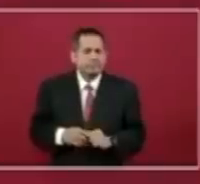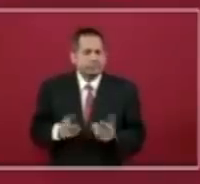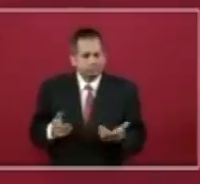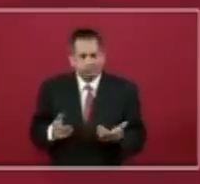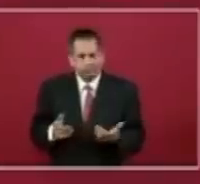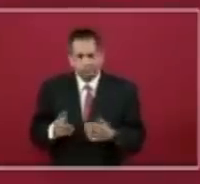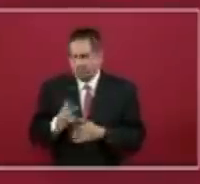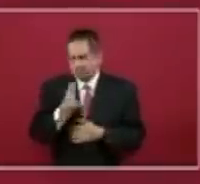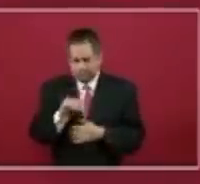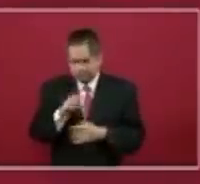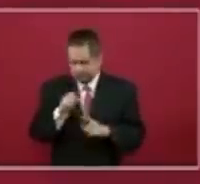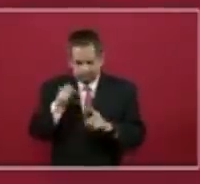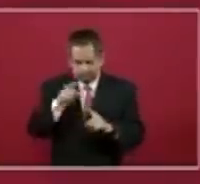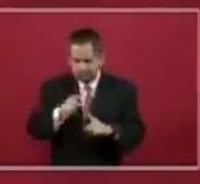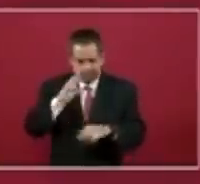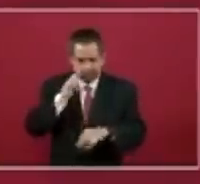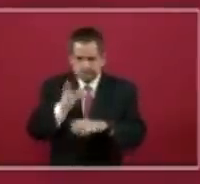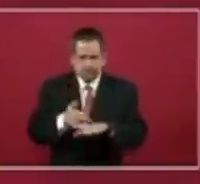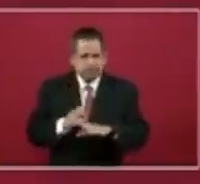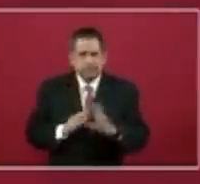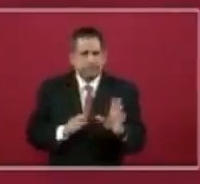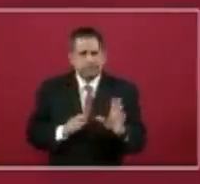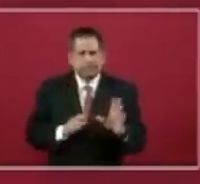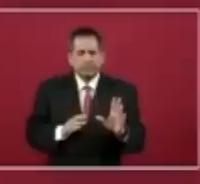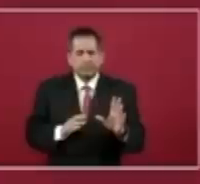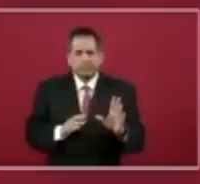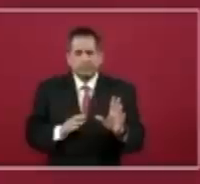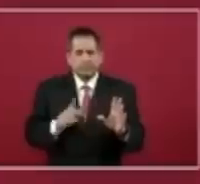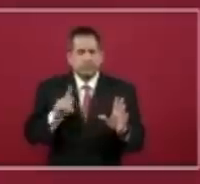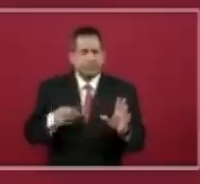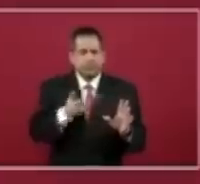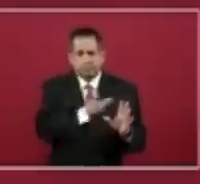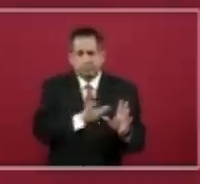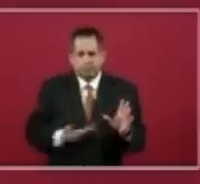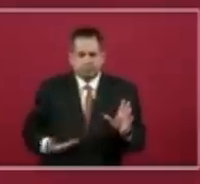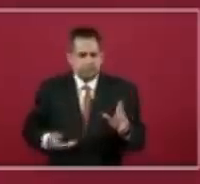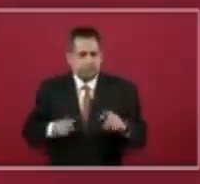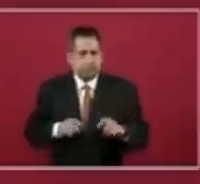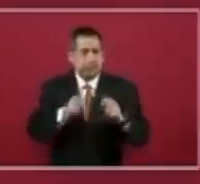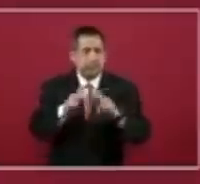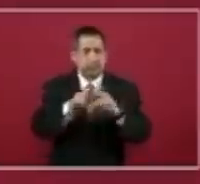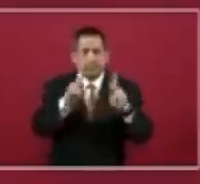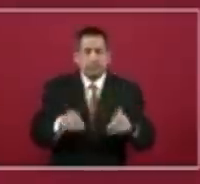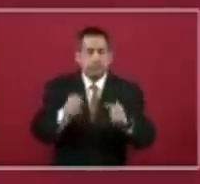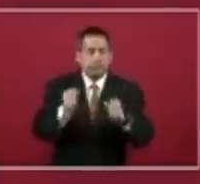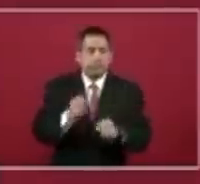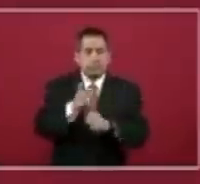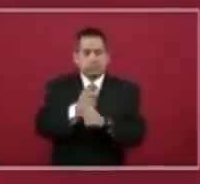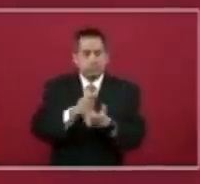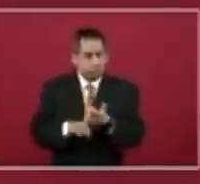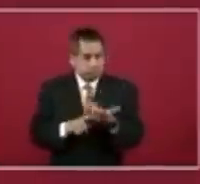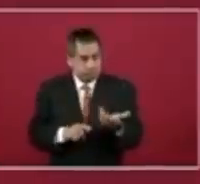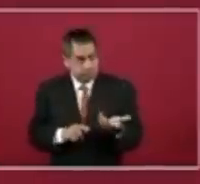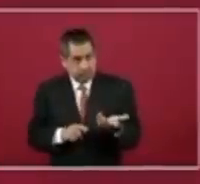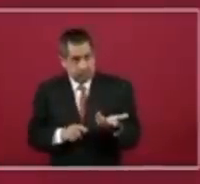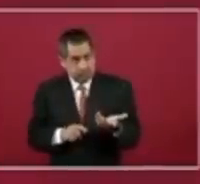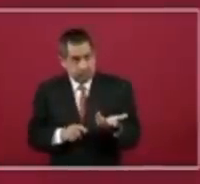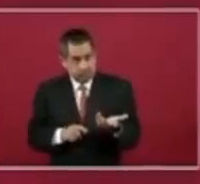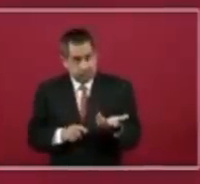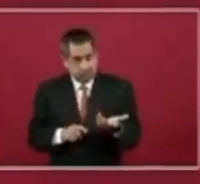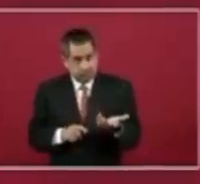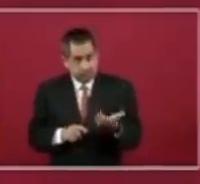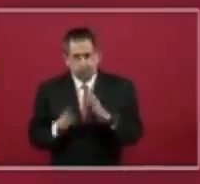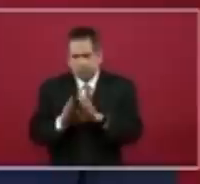Entonces, no es responsabilidad del presidente garantizar la paz y la tranquilidad.